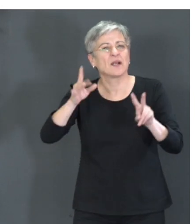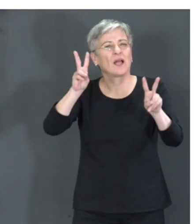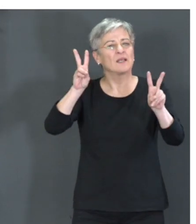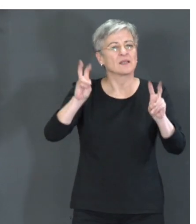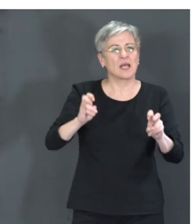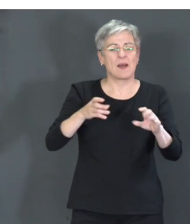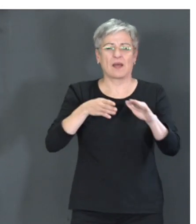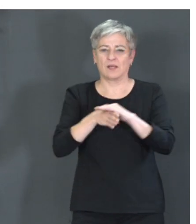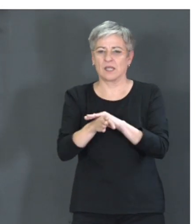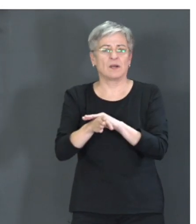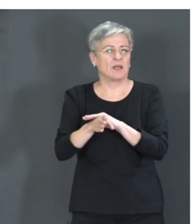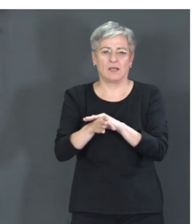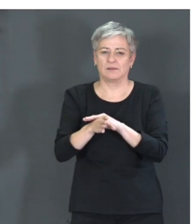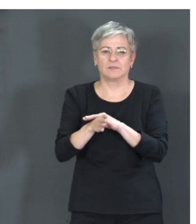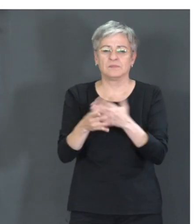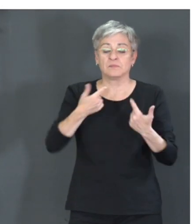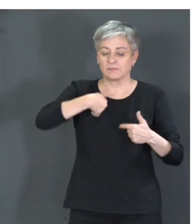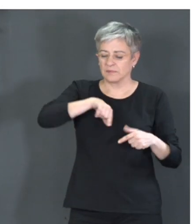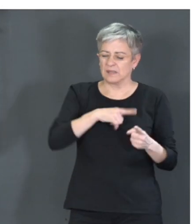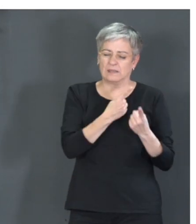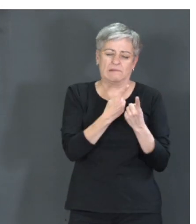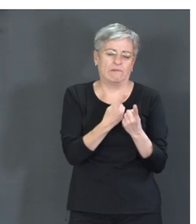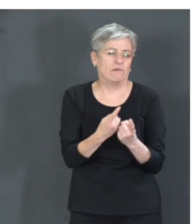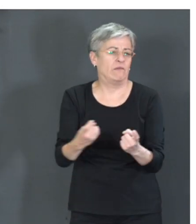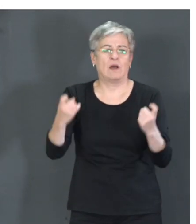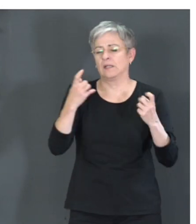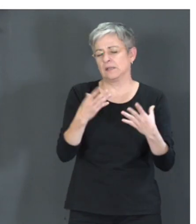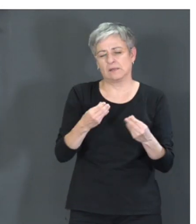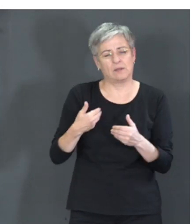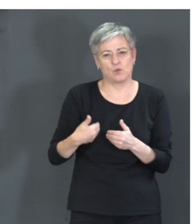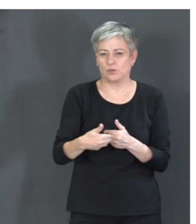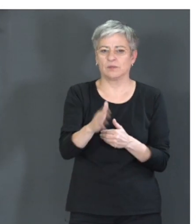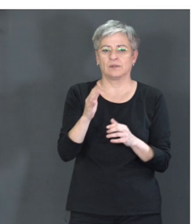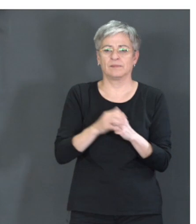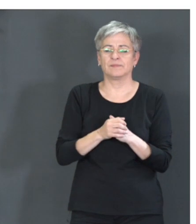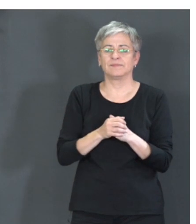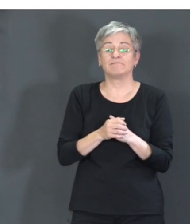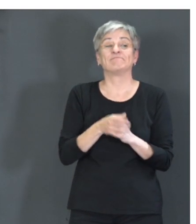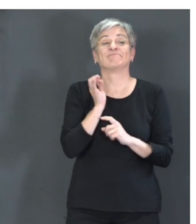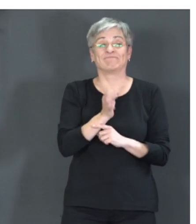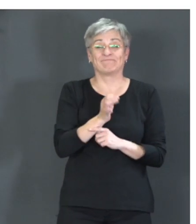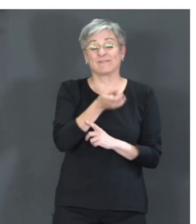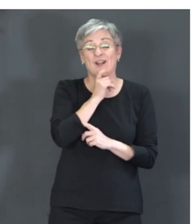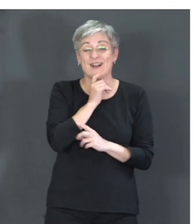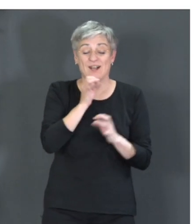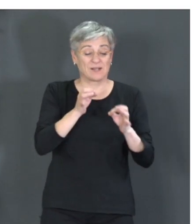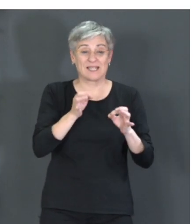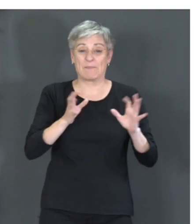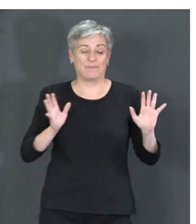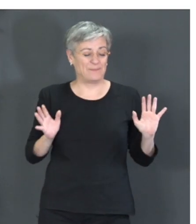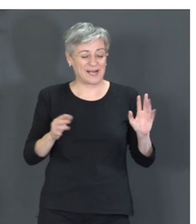de accesibilidad. Yo creo que ahí tenemos mucho recorrido por hacer. Sí, como vemos siempre nos salen un poco los